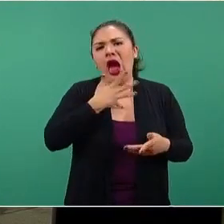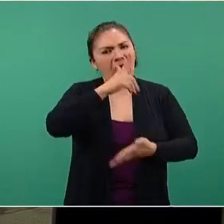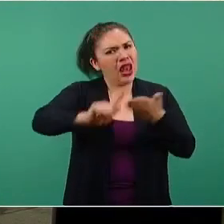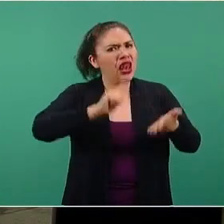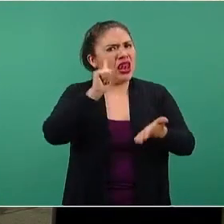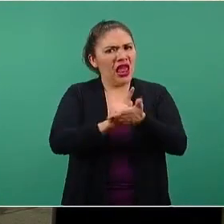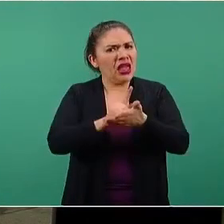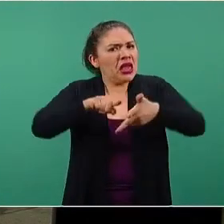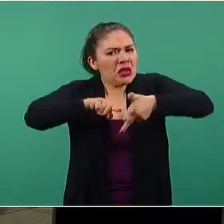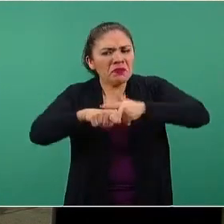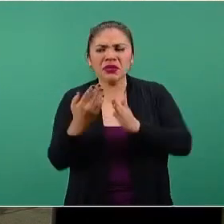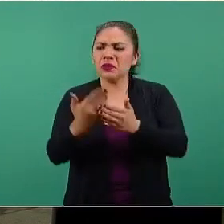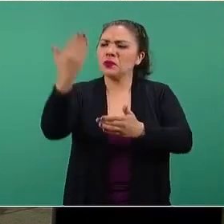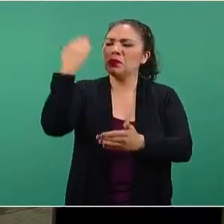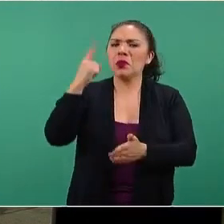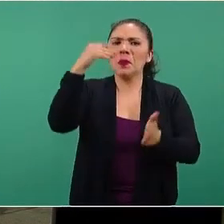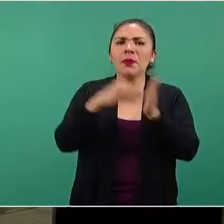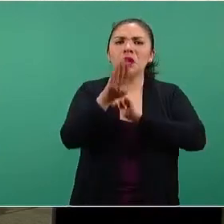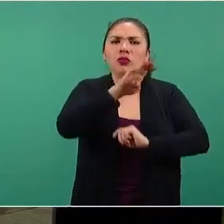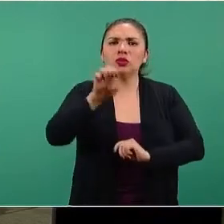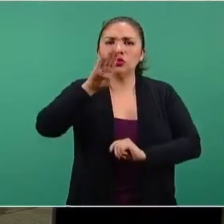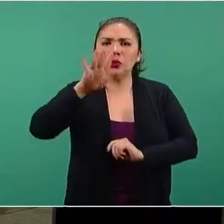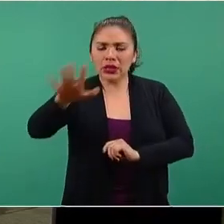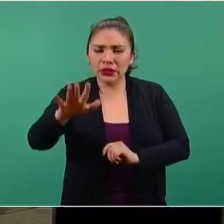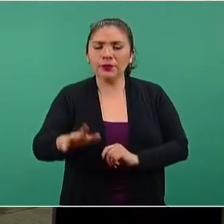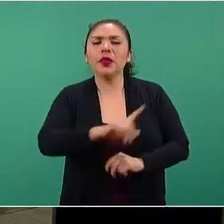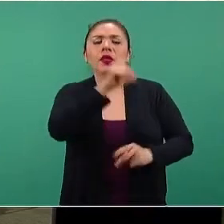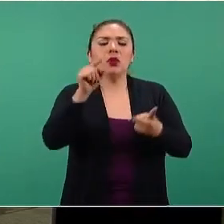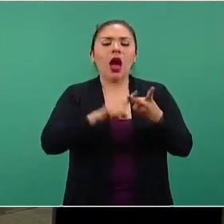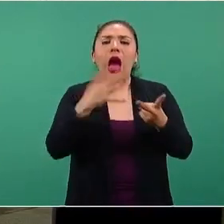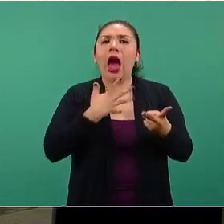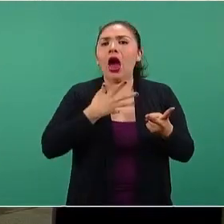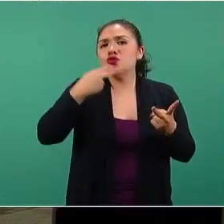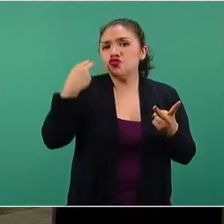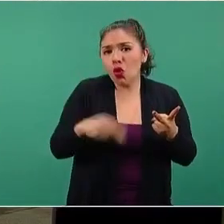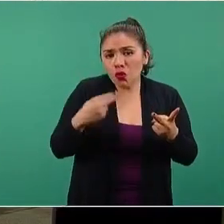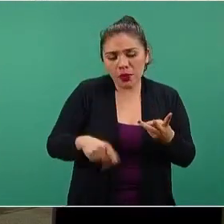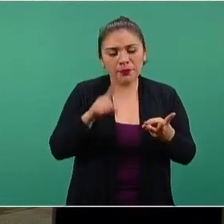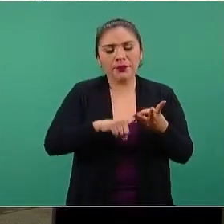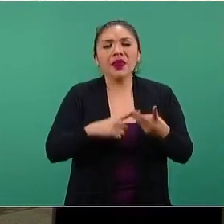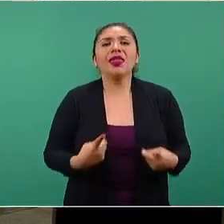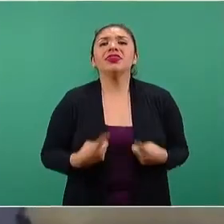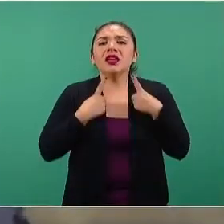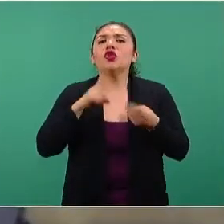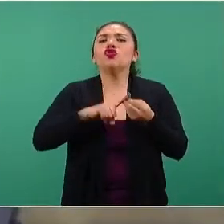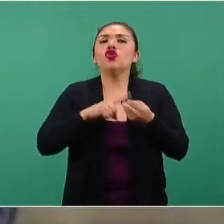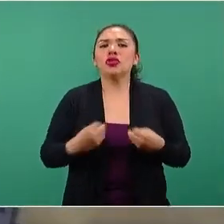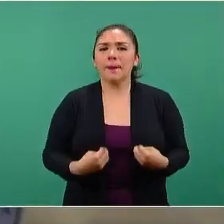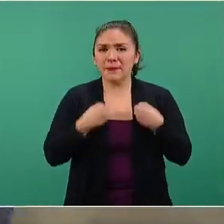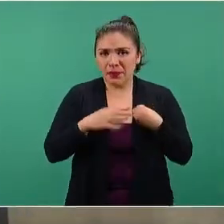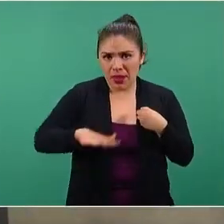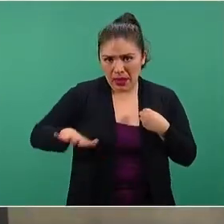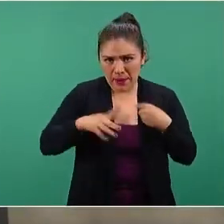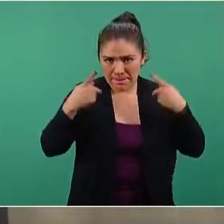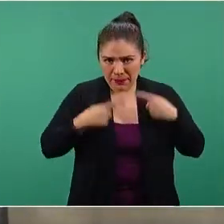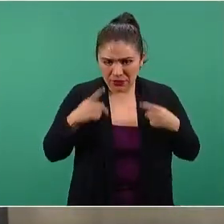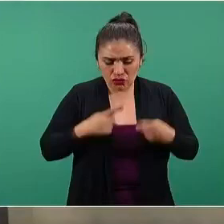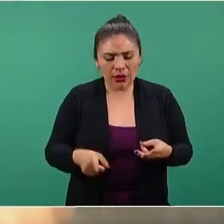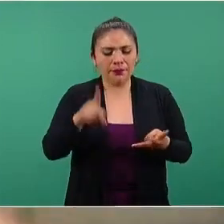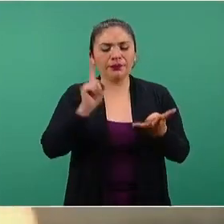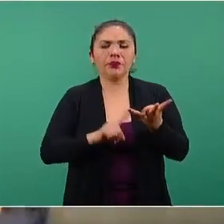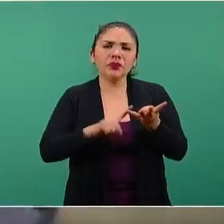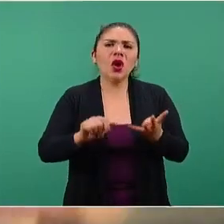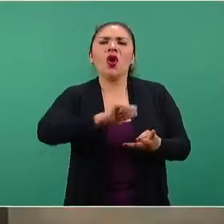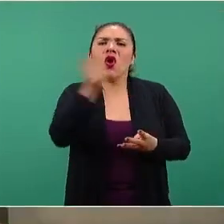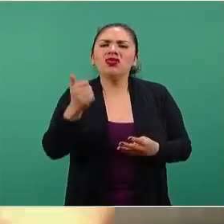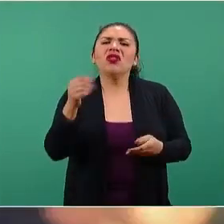desde 1995. Está el nombre, están también el domicilio de la persona y otros datos,